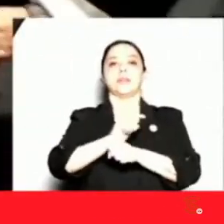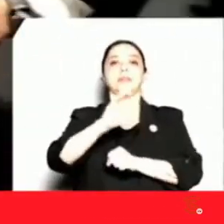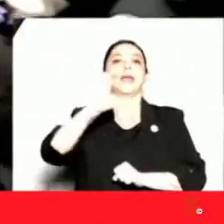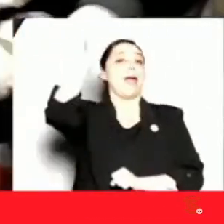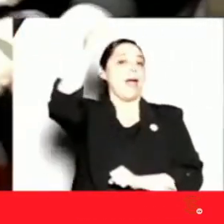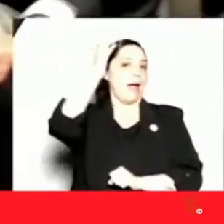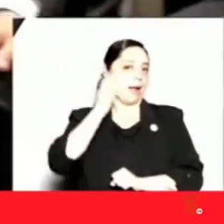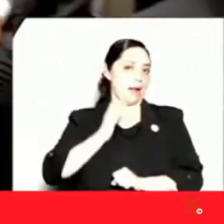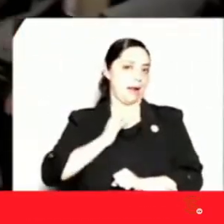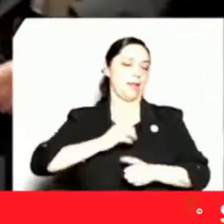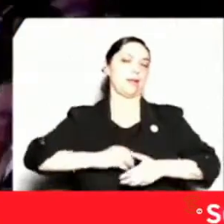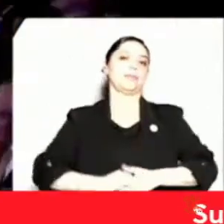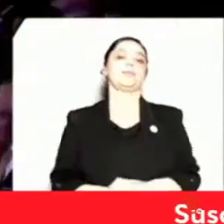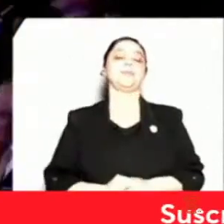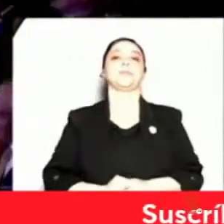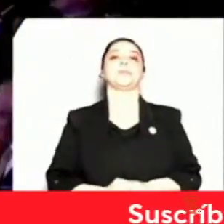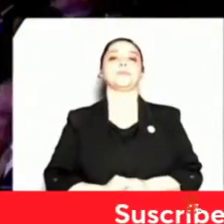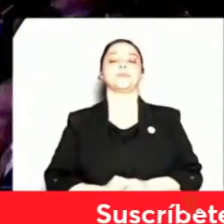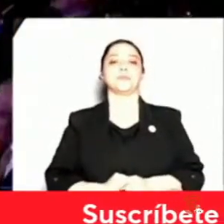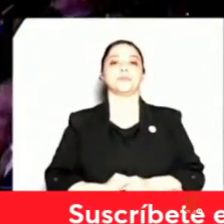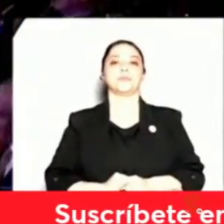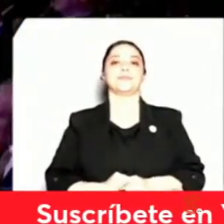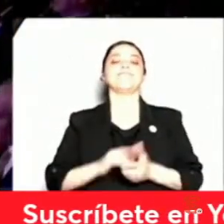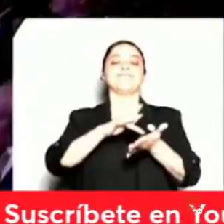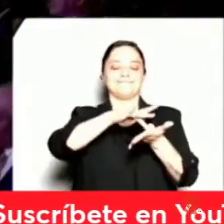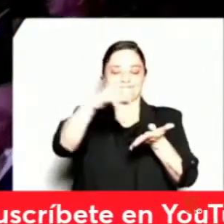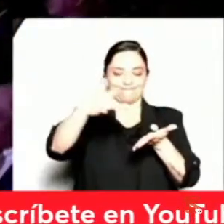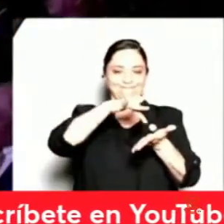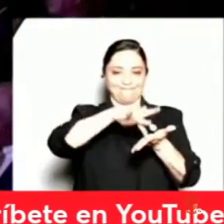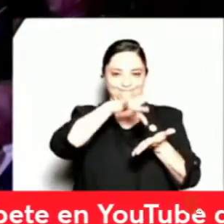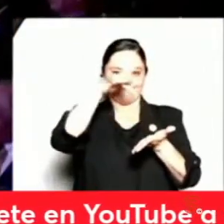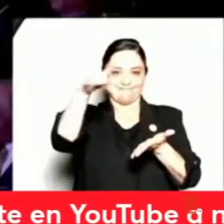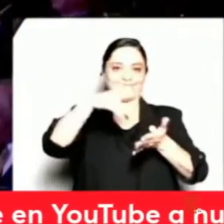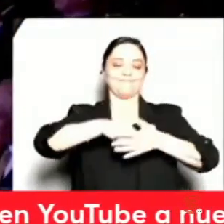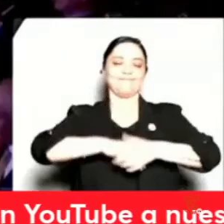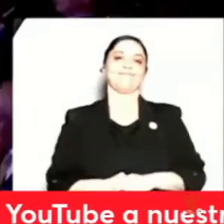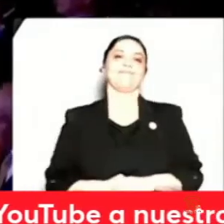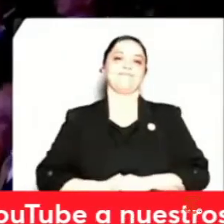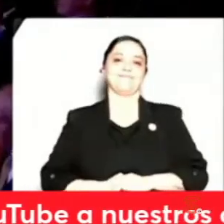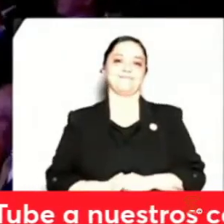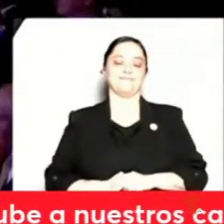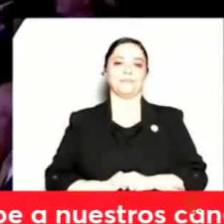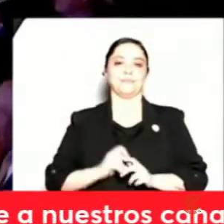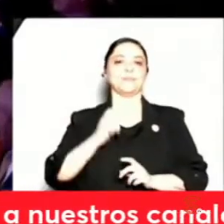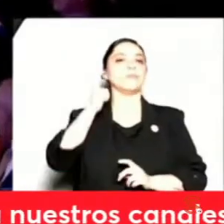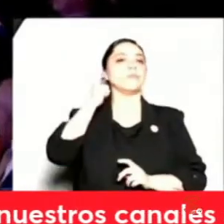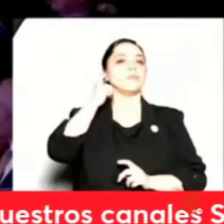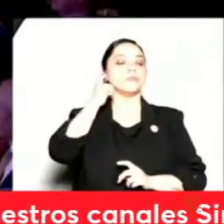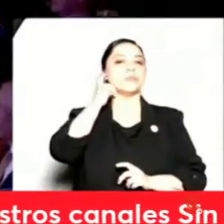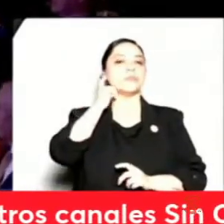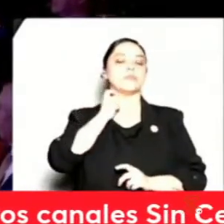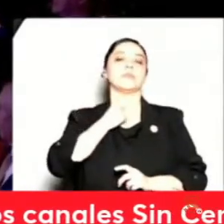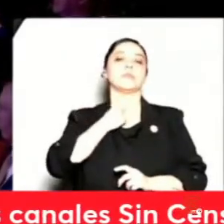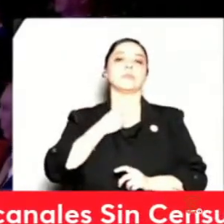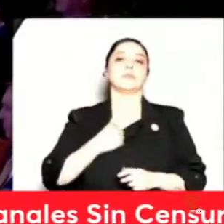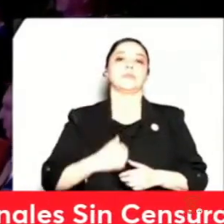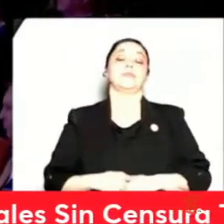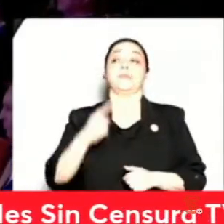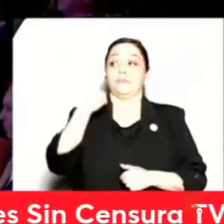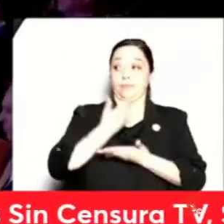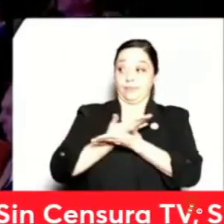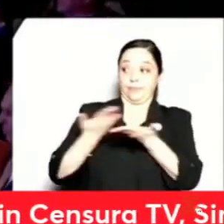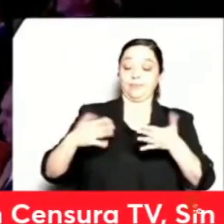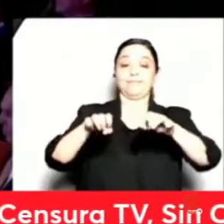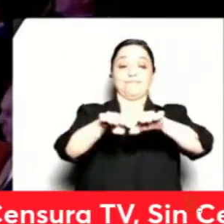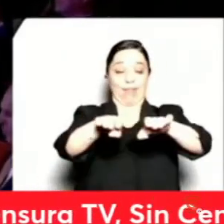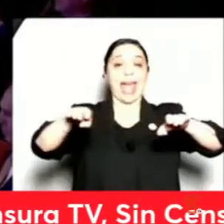Molina. Gracias, gracias. Bueno, pues aquí está el gabinete